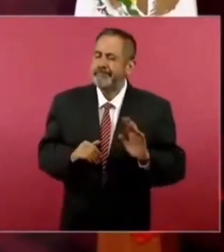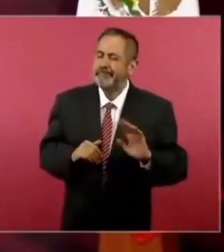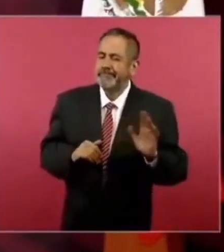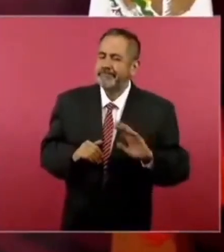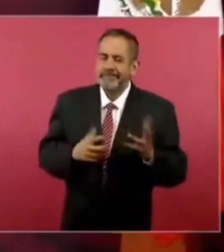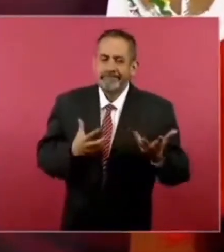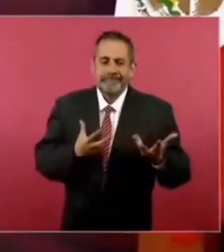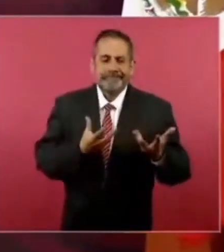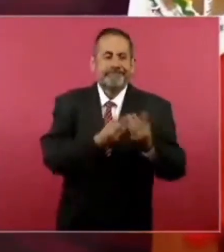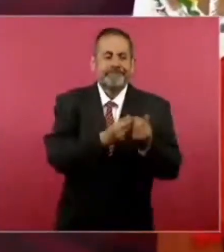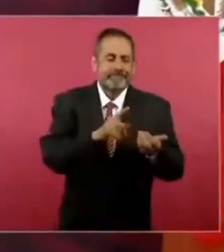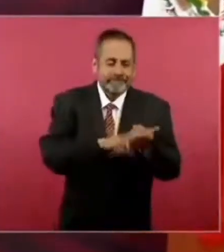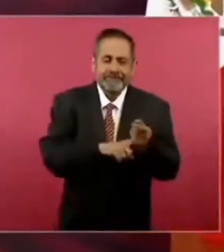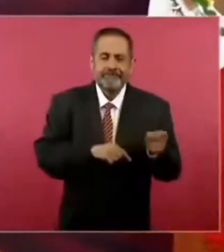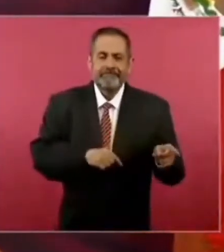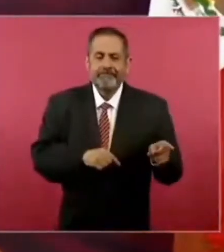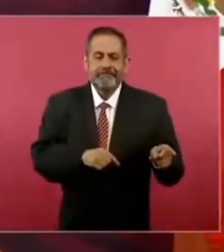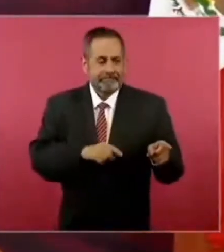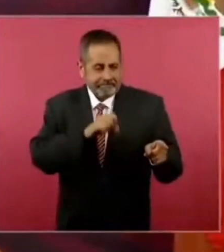que conservadores más